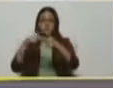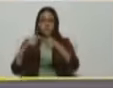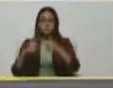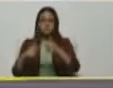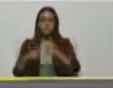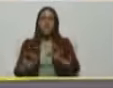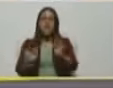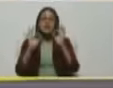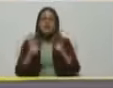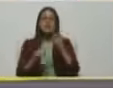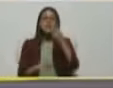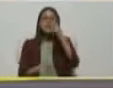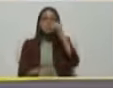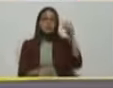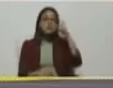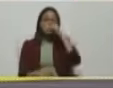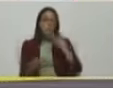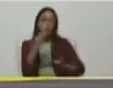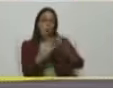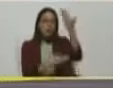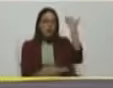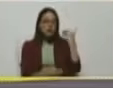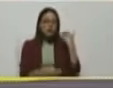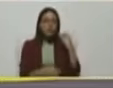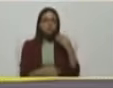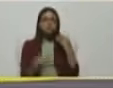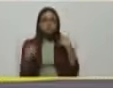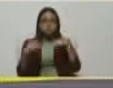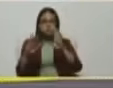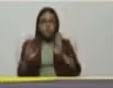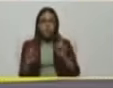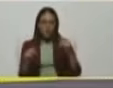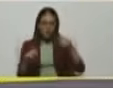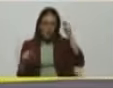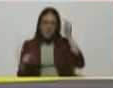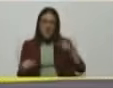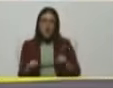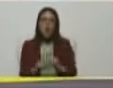exactamente hace 200 años, en estos días,